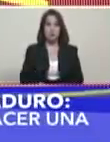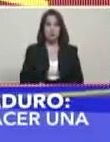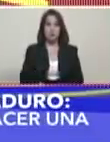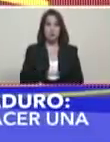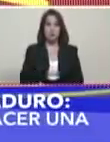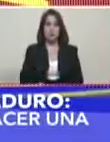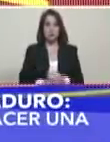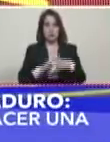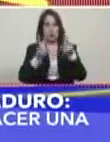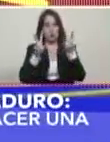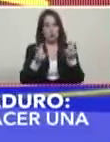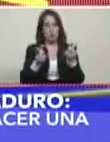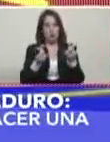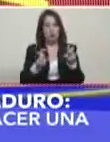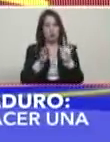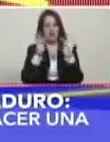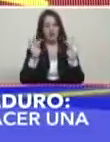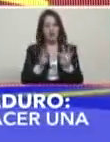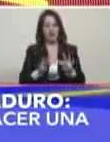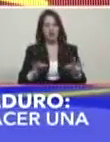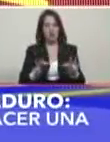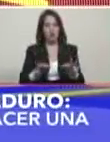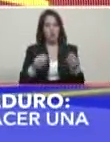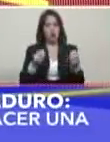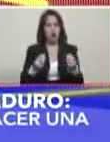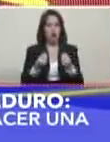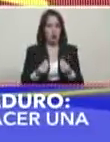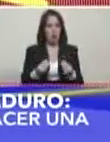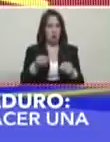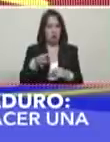Un nuevo modelo de gestión del Estado nacional,